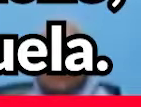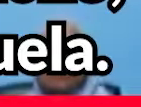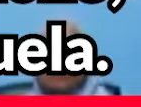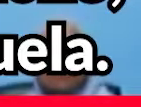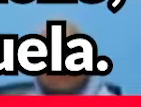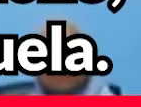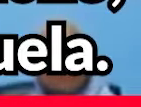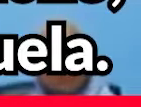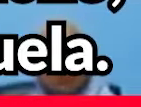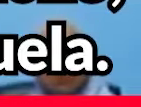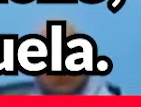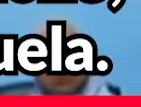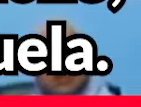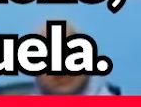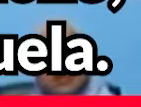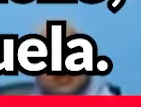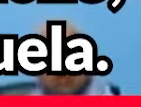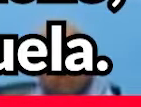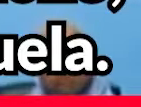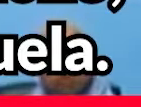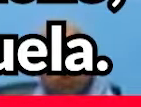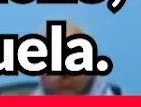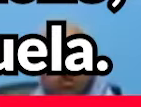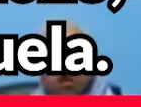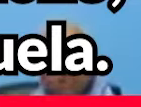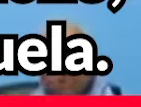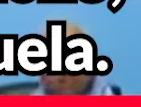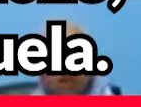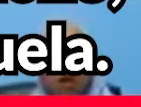Bolsonaro se fue a Miami